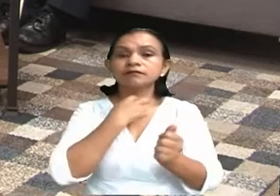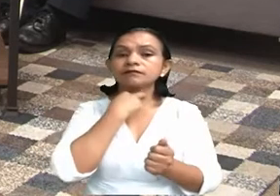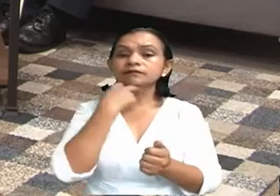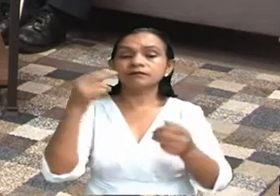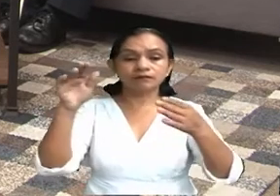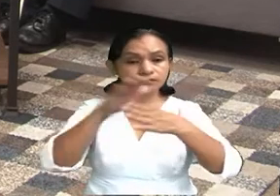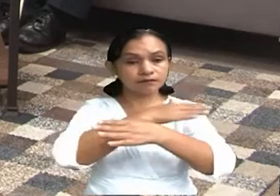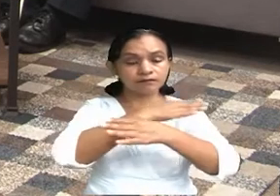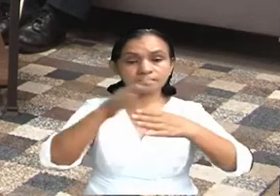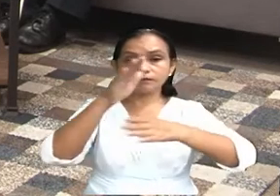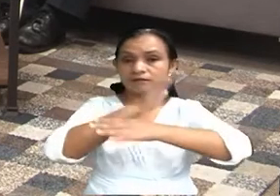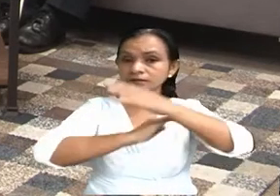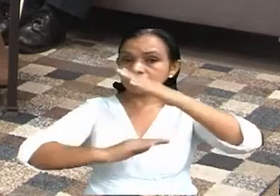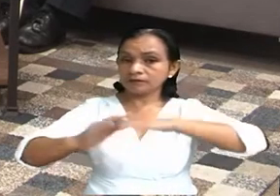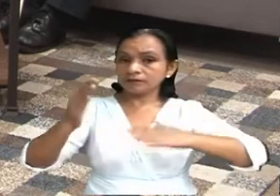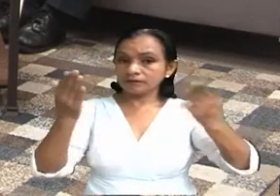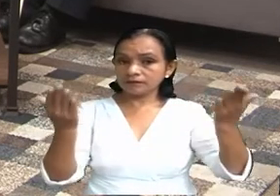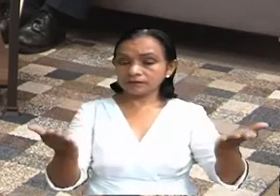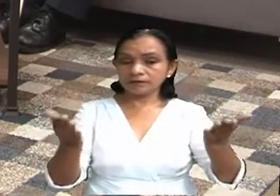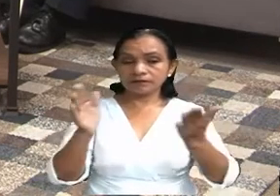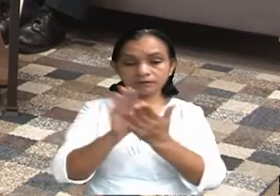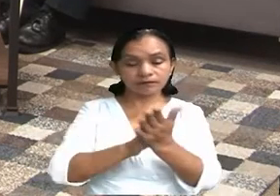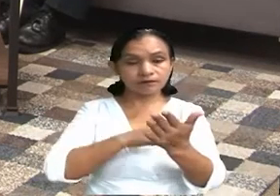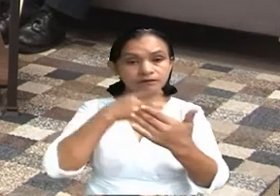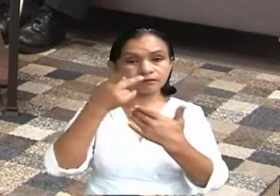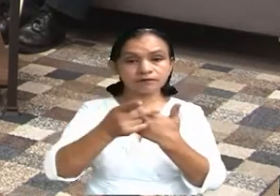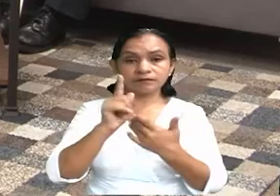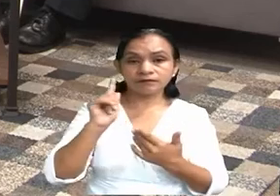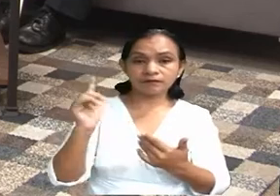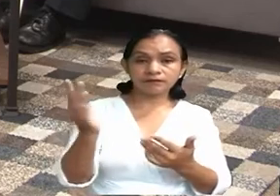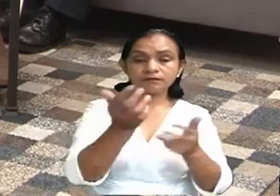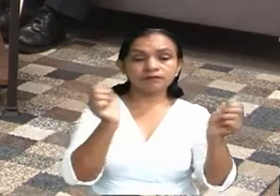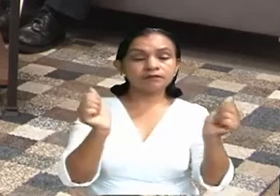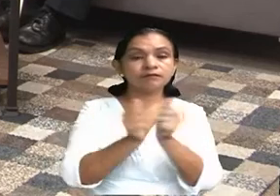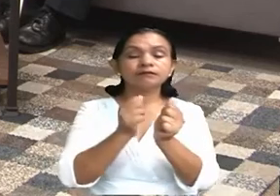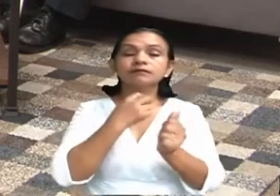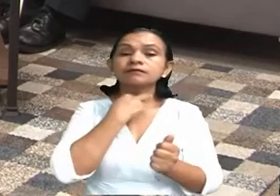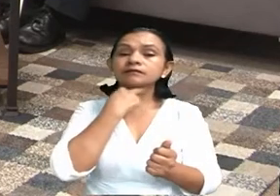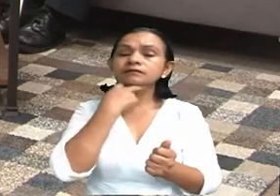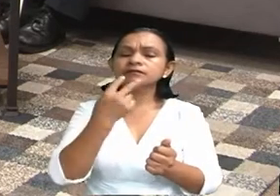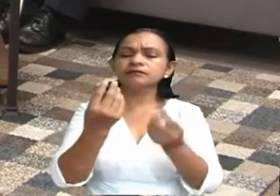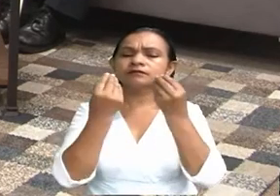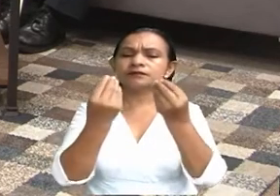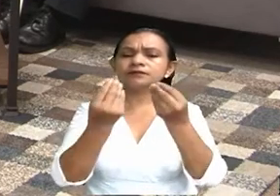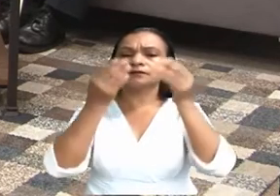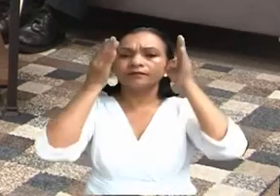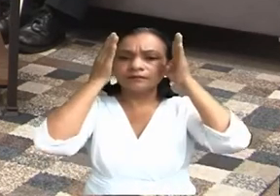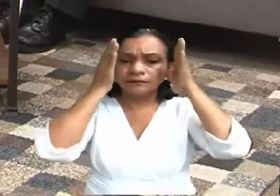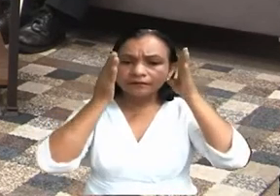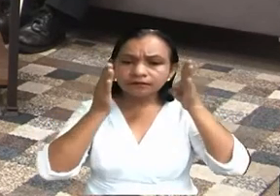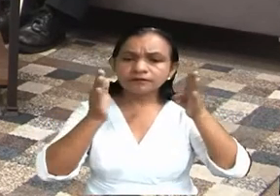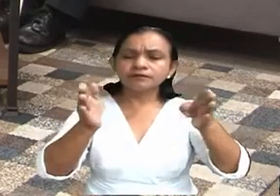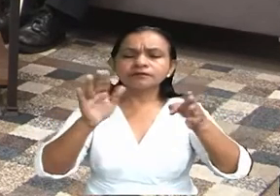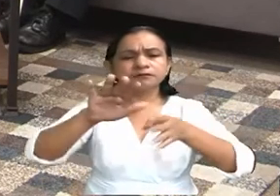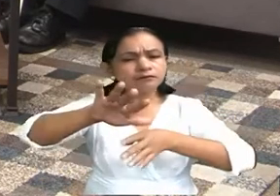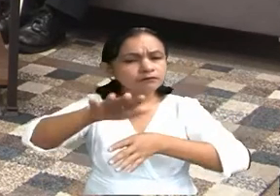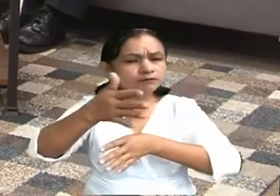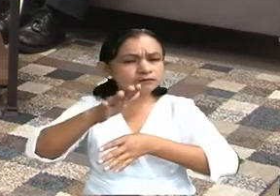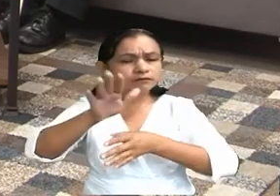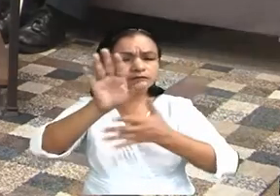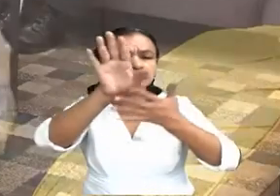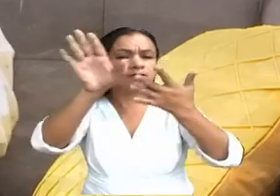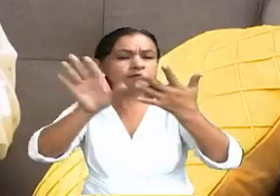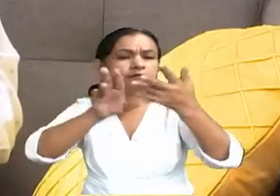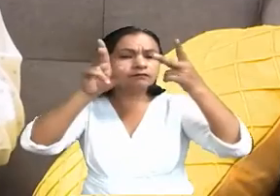discapacidades, ¿verdad? Eso sería. Así es. Sin embargo, en el programa Todos con Voz entiendo que hay un amplio espectro, ¿no?, de cobertura de este programa. Más o menos, ¿cuántas personas